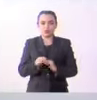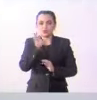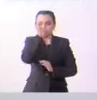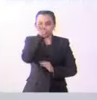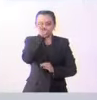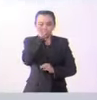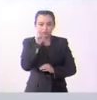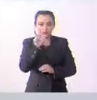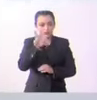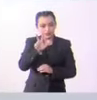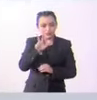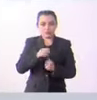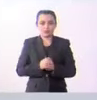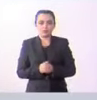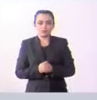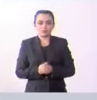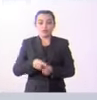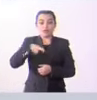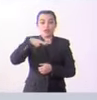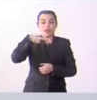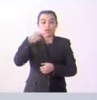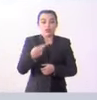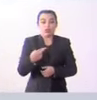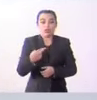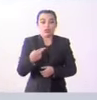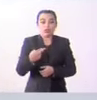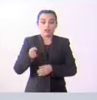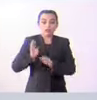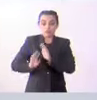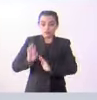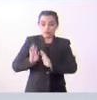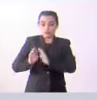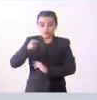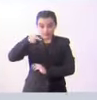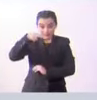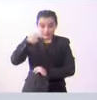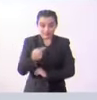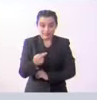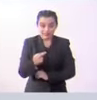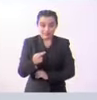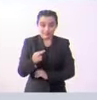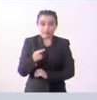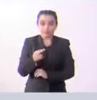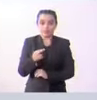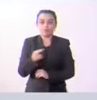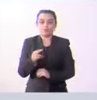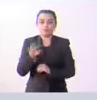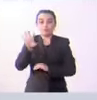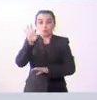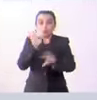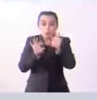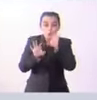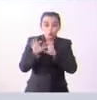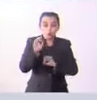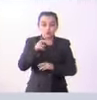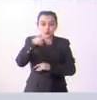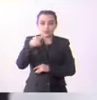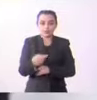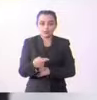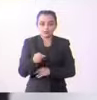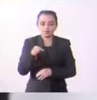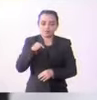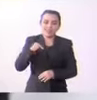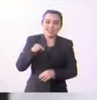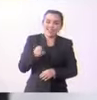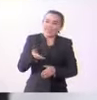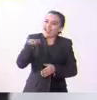realista retoma por completo, como ya lo dice la palabra, la realidad, y estos otros se van más por la fantasía. A